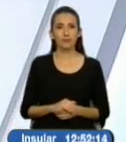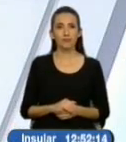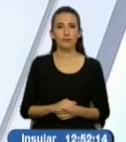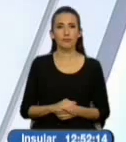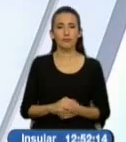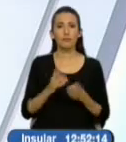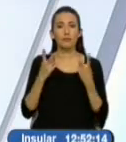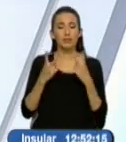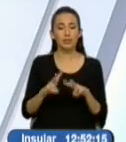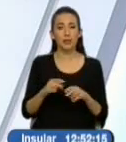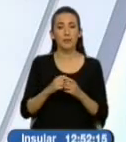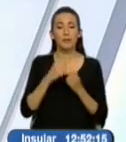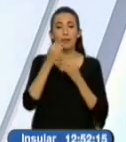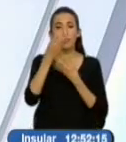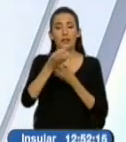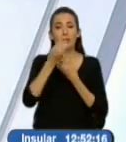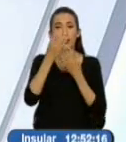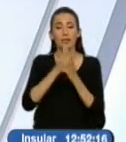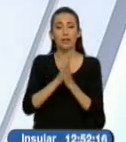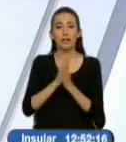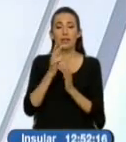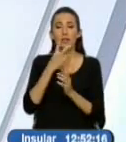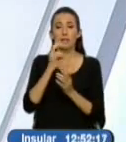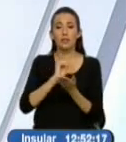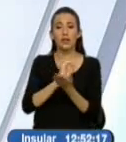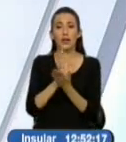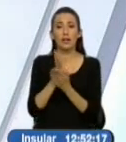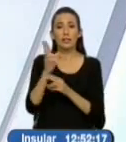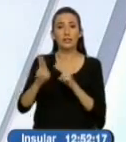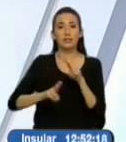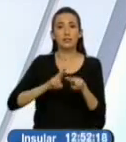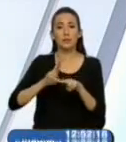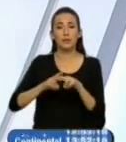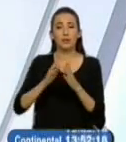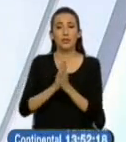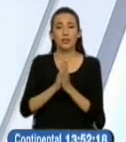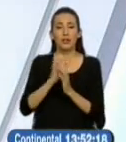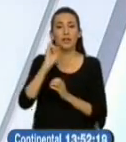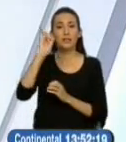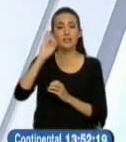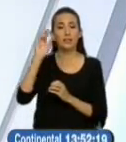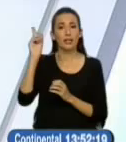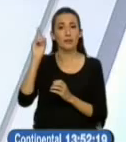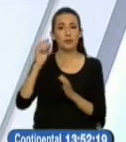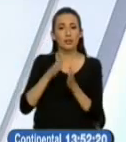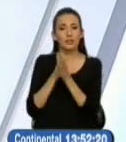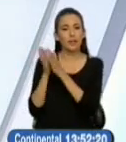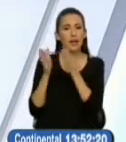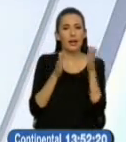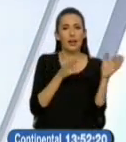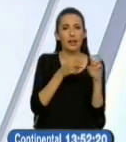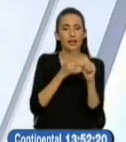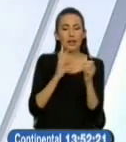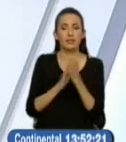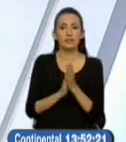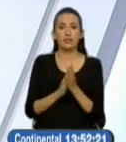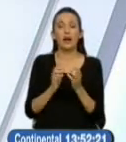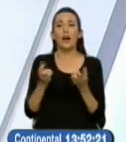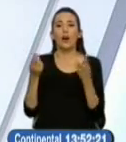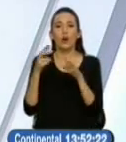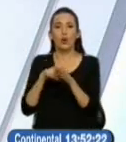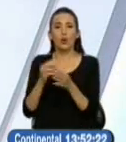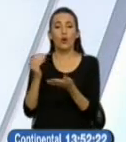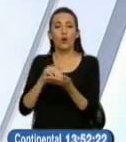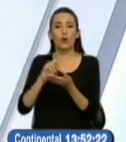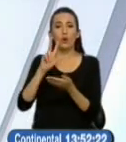También les contamos que Eliseo Azuero, asambleísta por Sucumbíos, decidió alejarse de la izquierda democrática. Mientras tanto, Alianza País define la integración